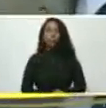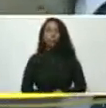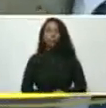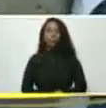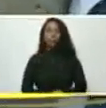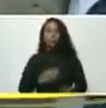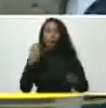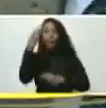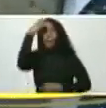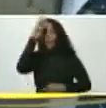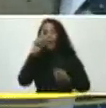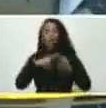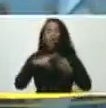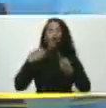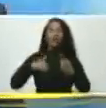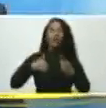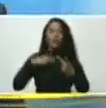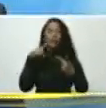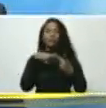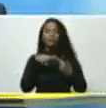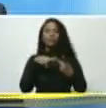como México, Argentina,